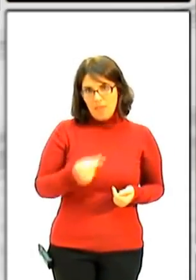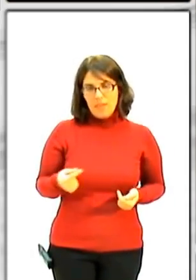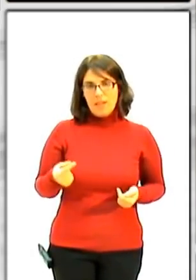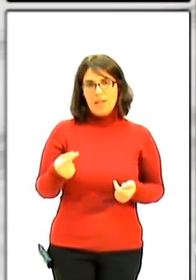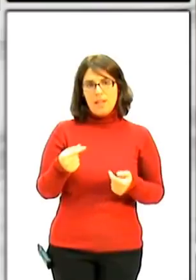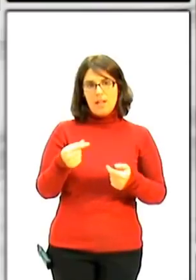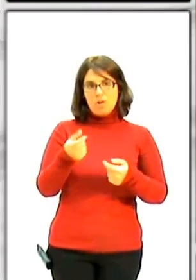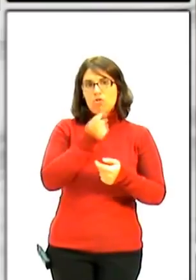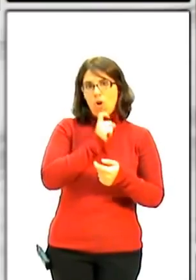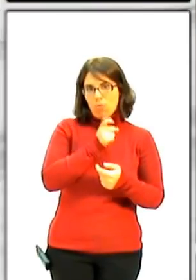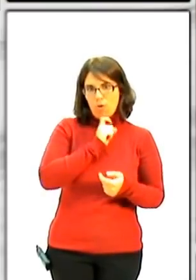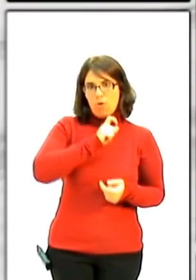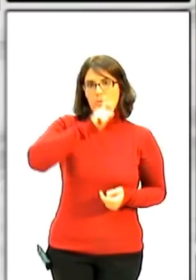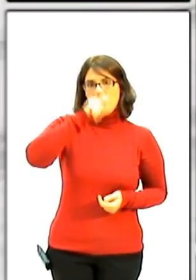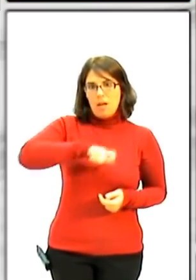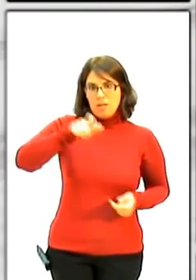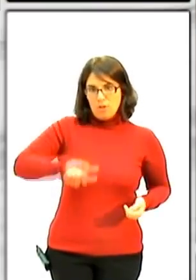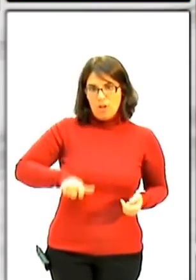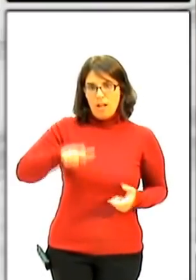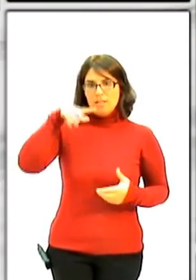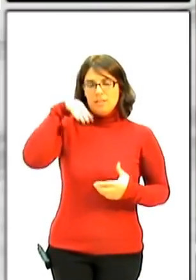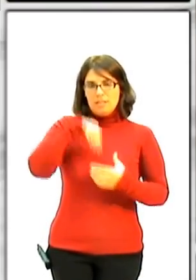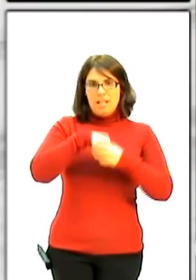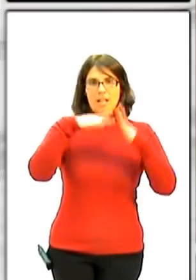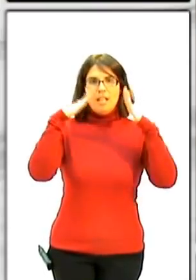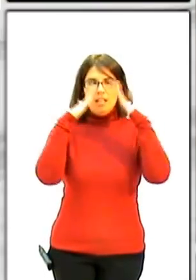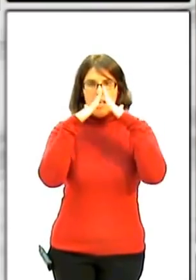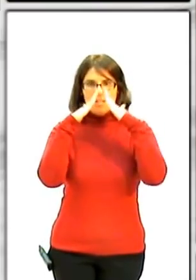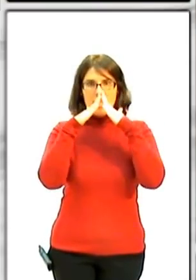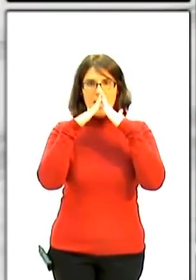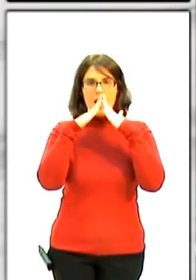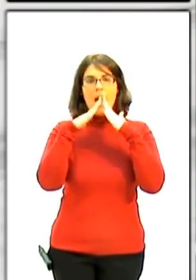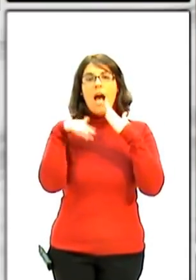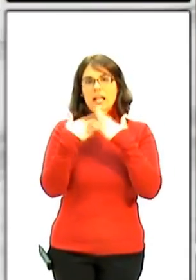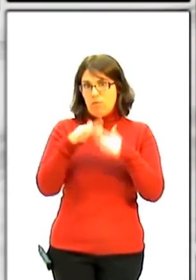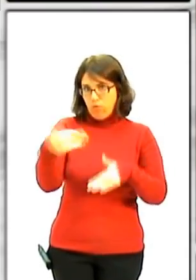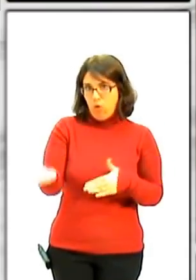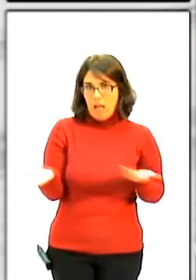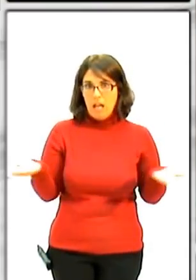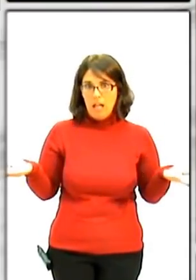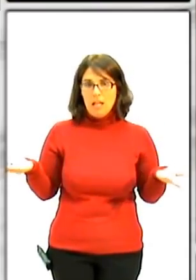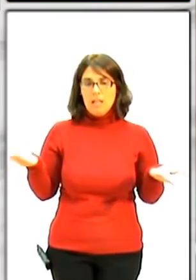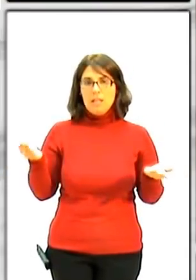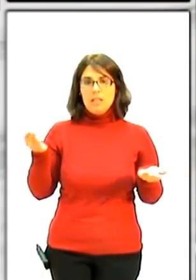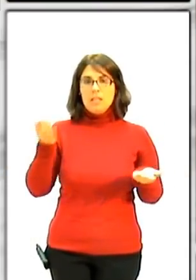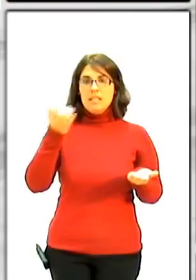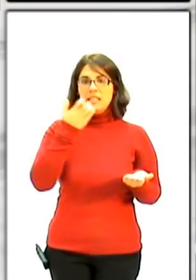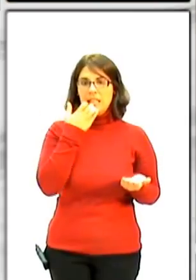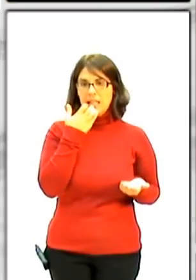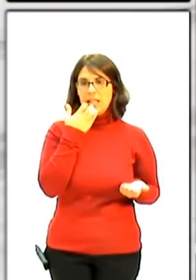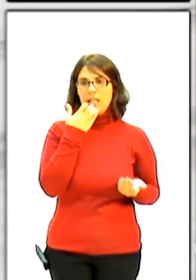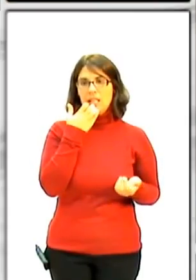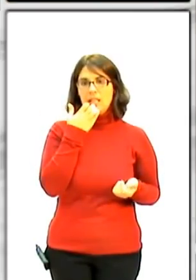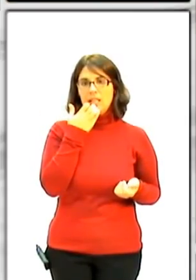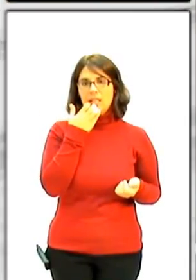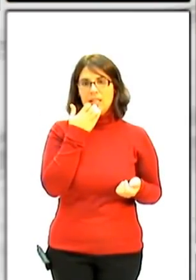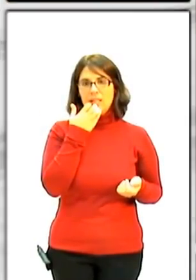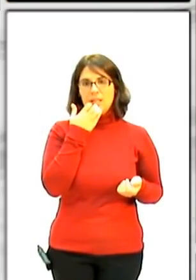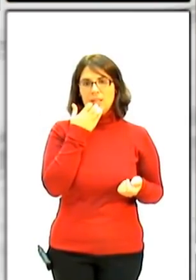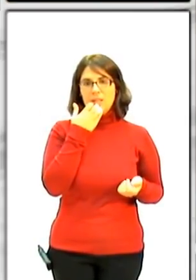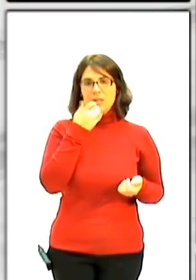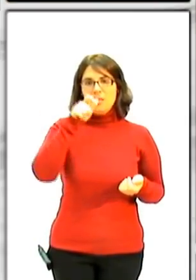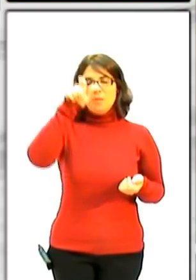en el interior de sus casas, incluso fuera, es decir, cuando están circulando por la